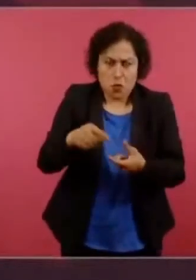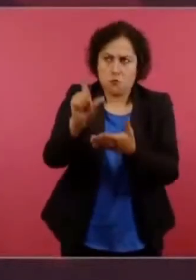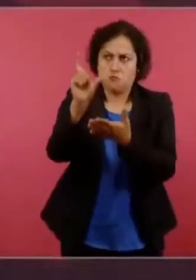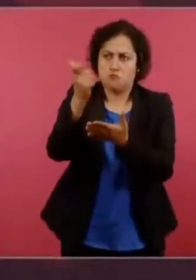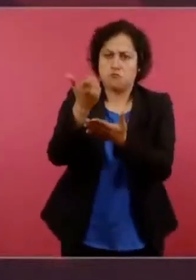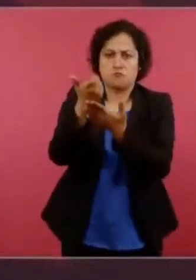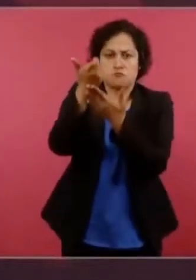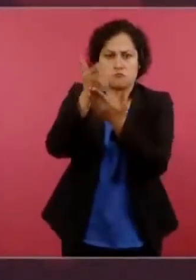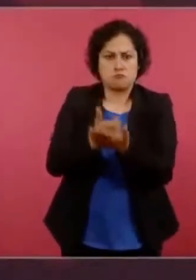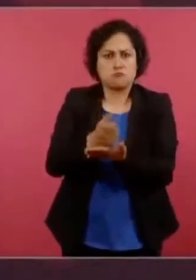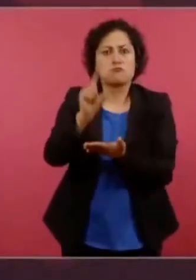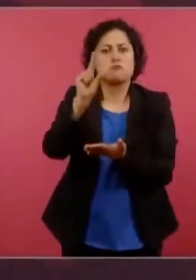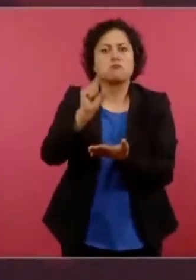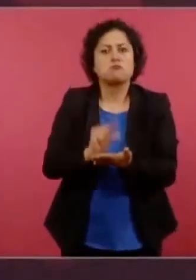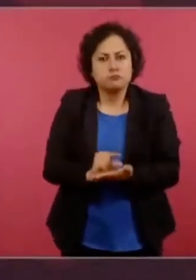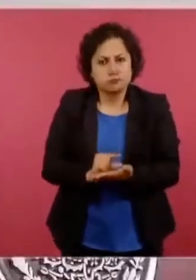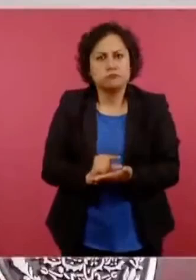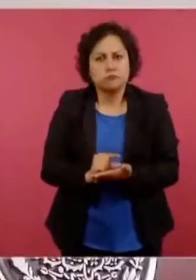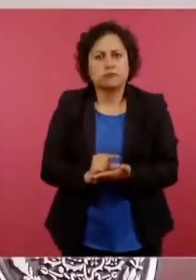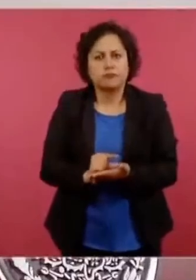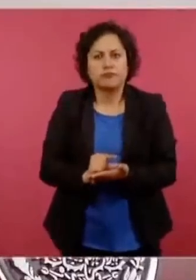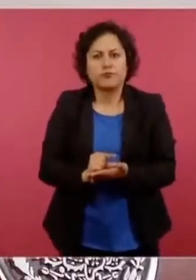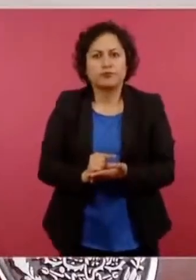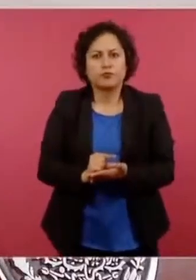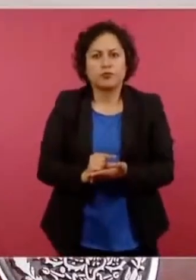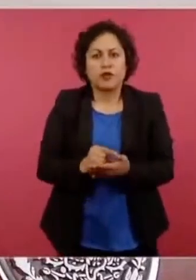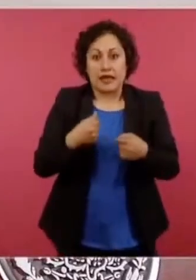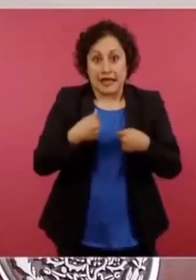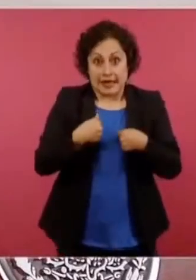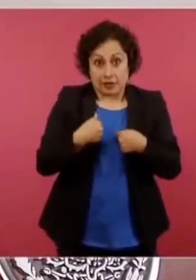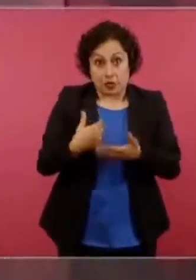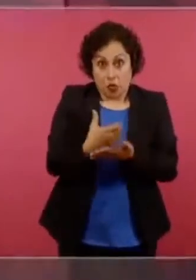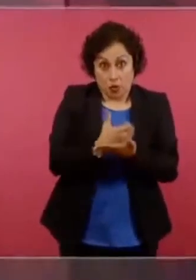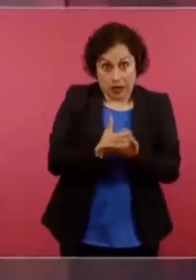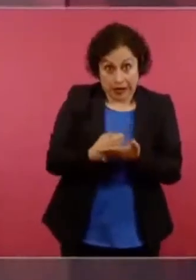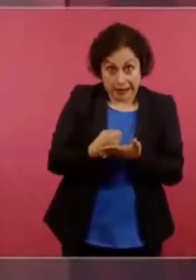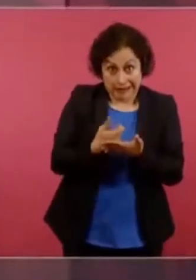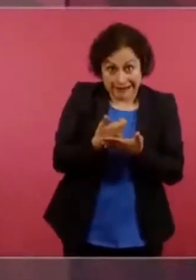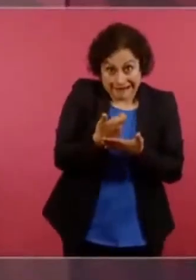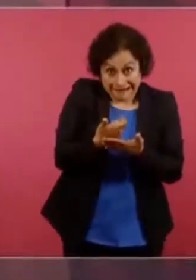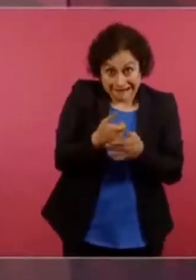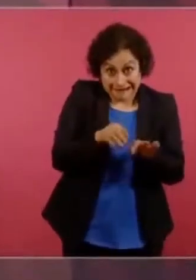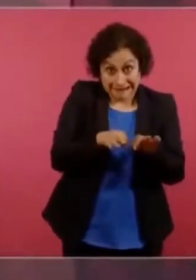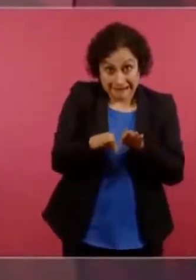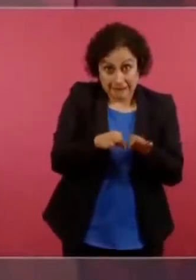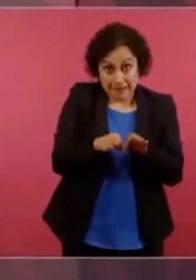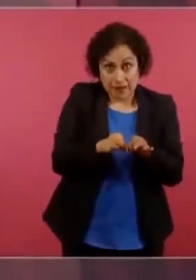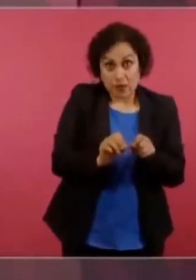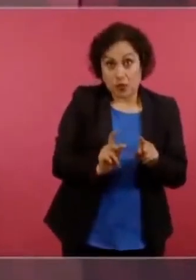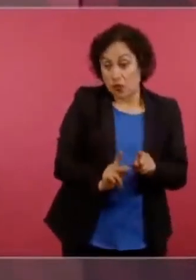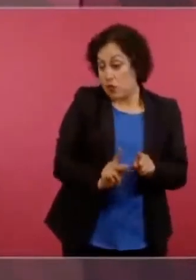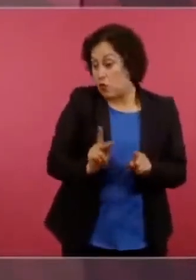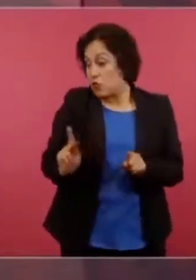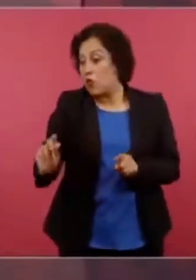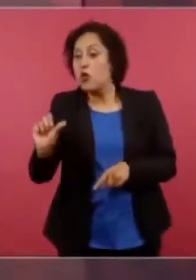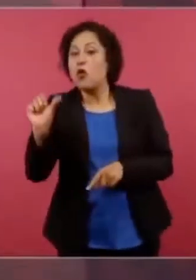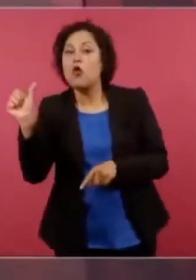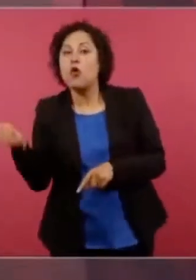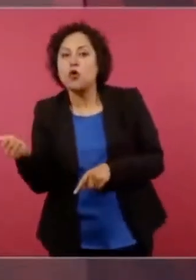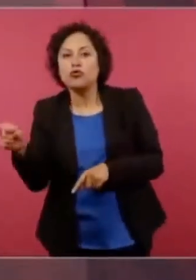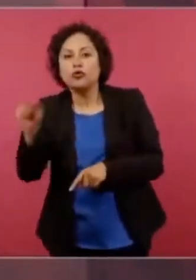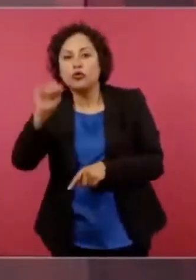el equivalente a lo que ganaba un director de área del gobierno federal. en aquel